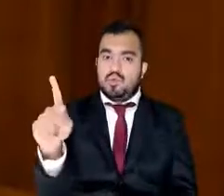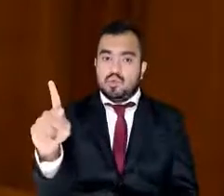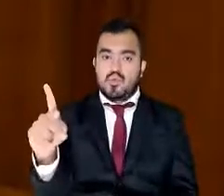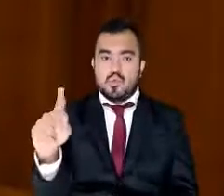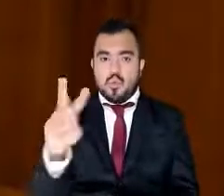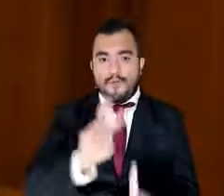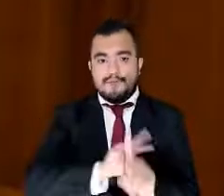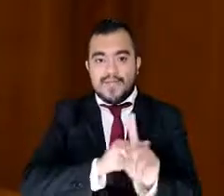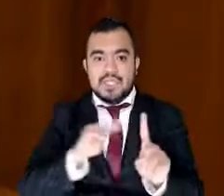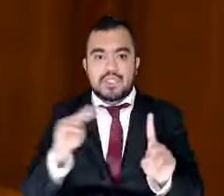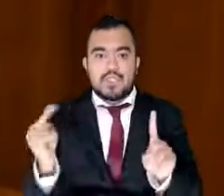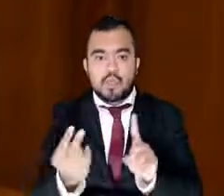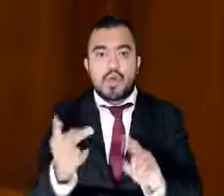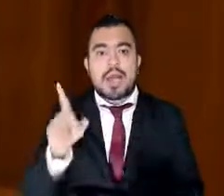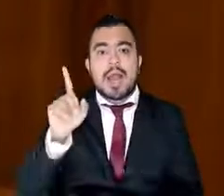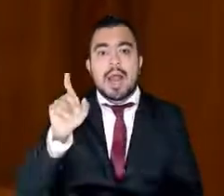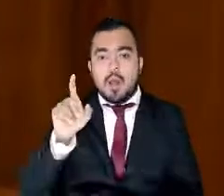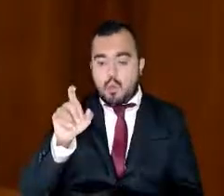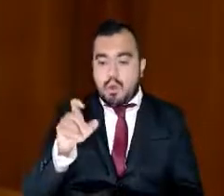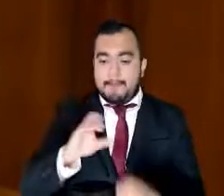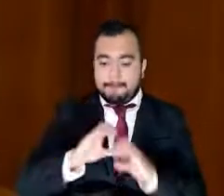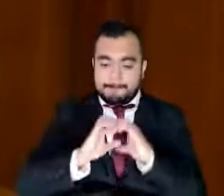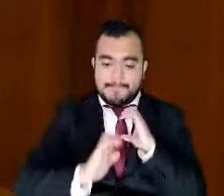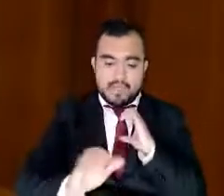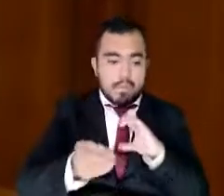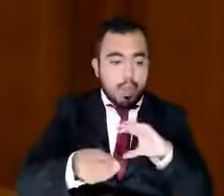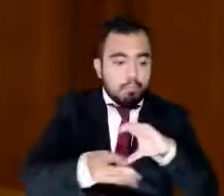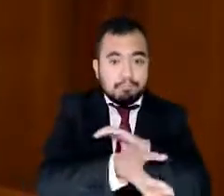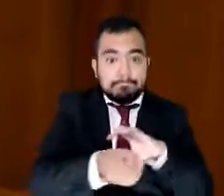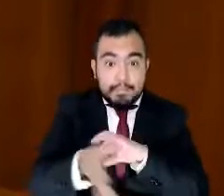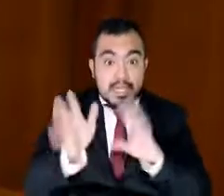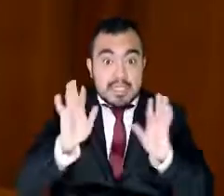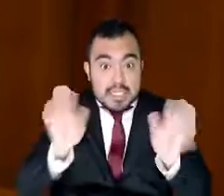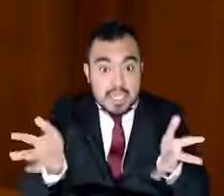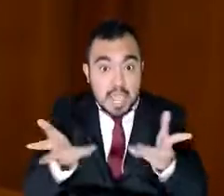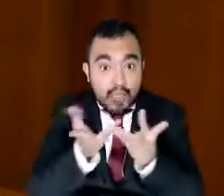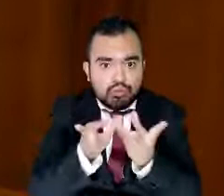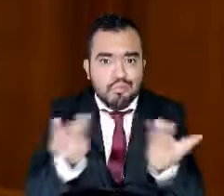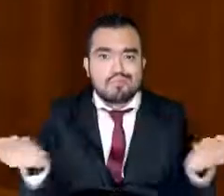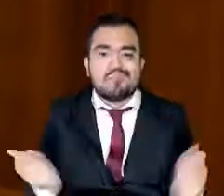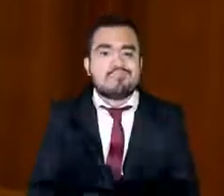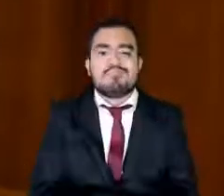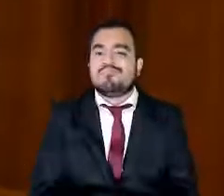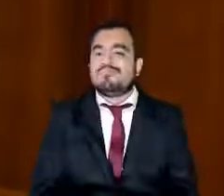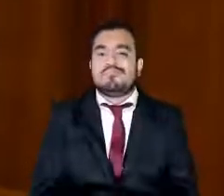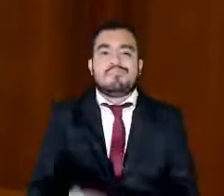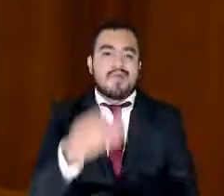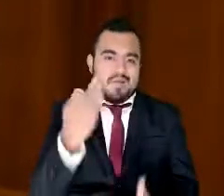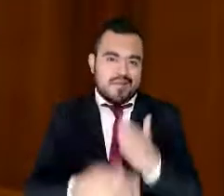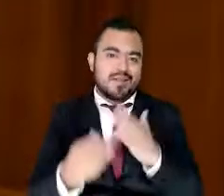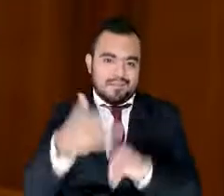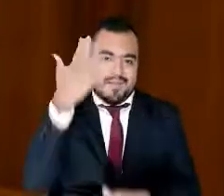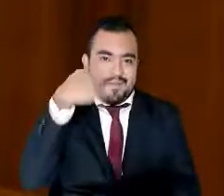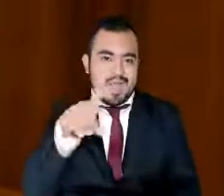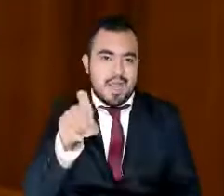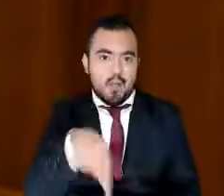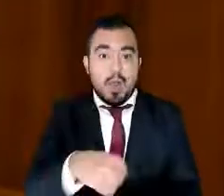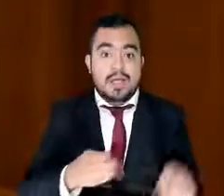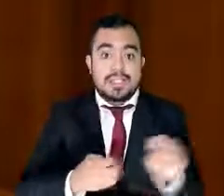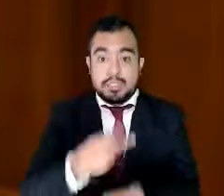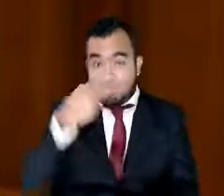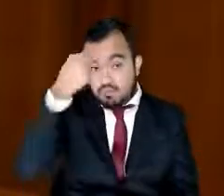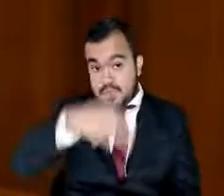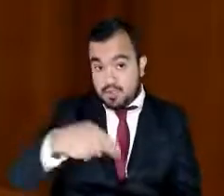su visión. El reparto de agua en pipas definitivamente no es la solución para la escasez de agua. En el Estado